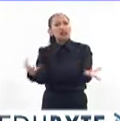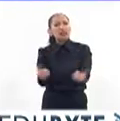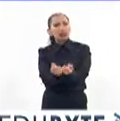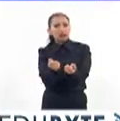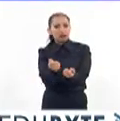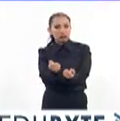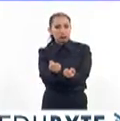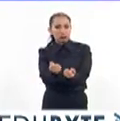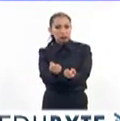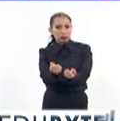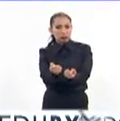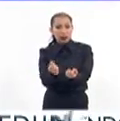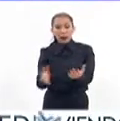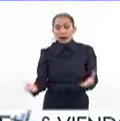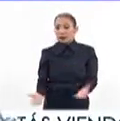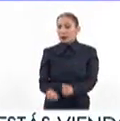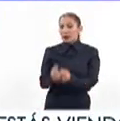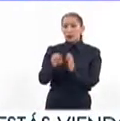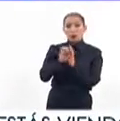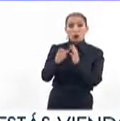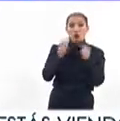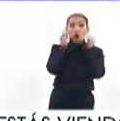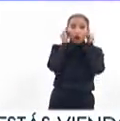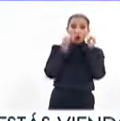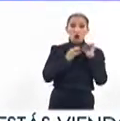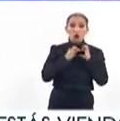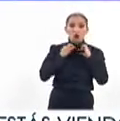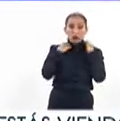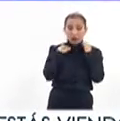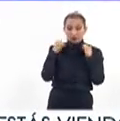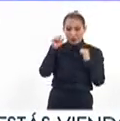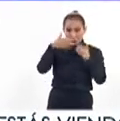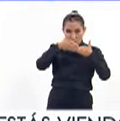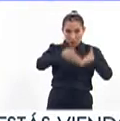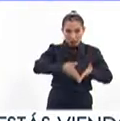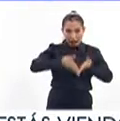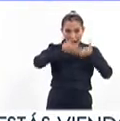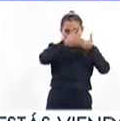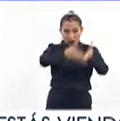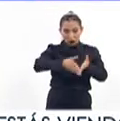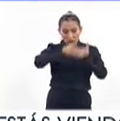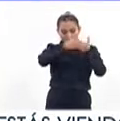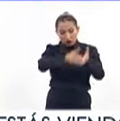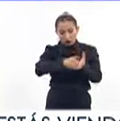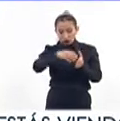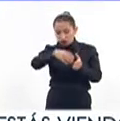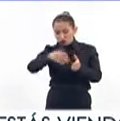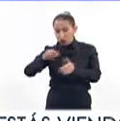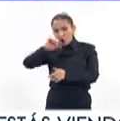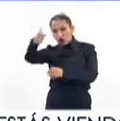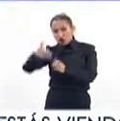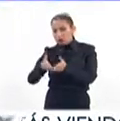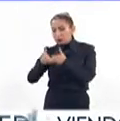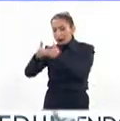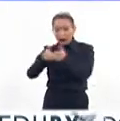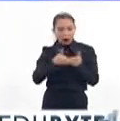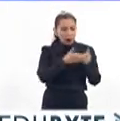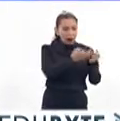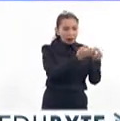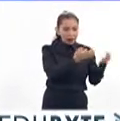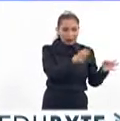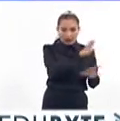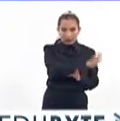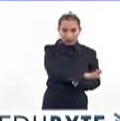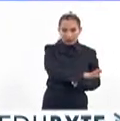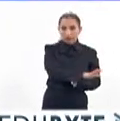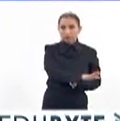rescataban, digamos? Rescataban joyas. De las embarcaciones sacaban balsas de ambos lados, tanto de tierra